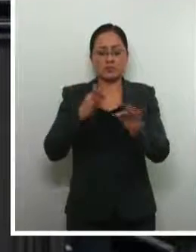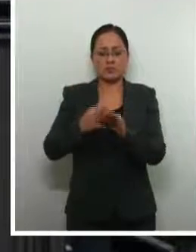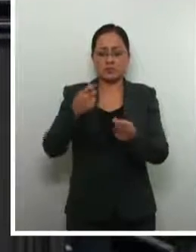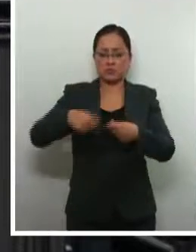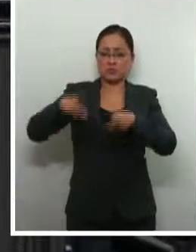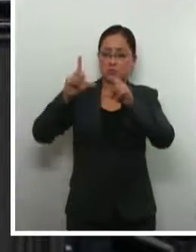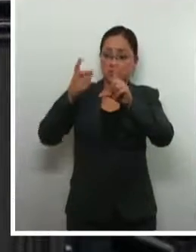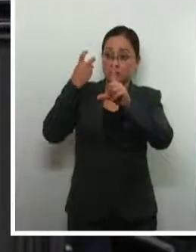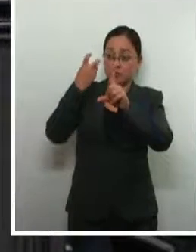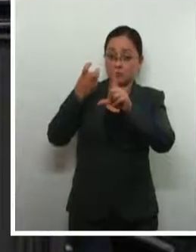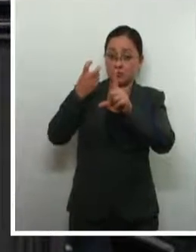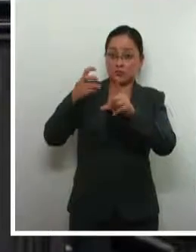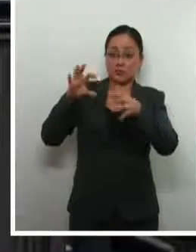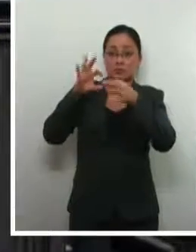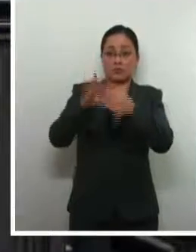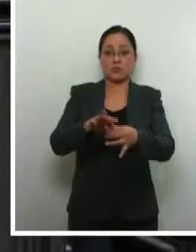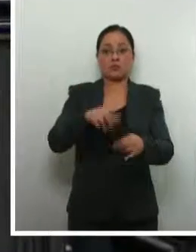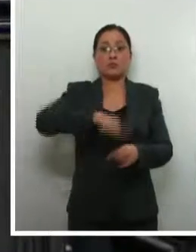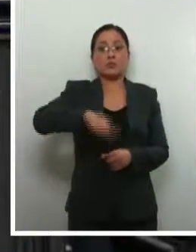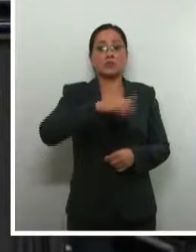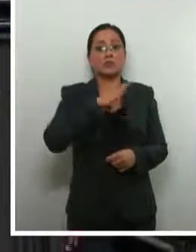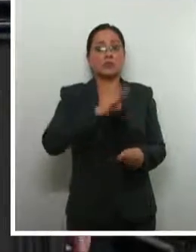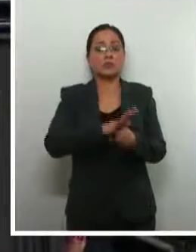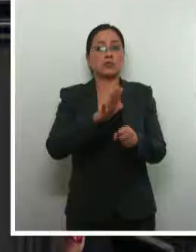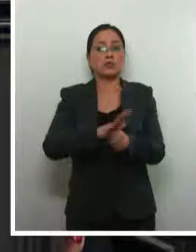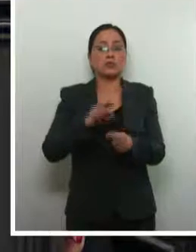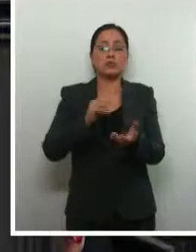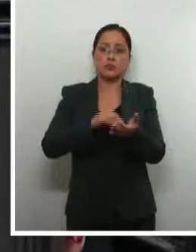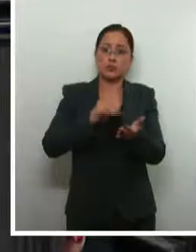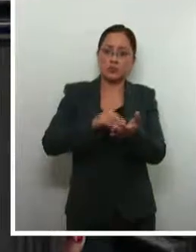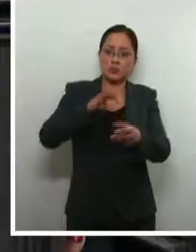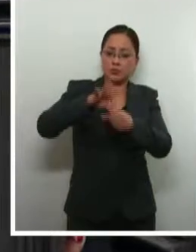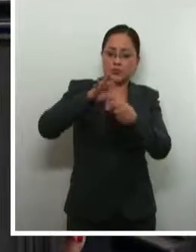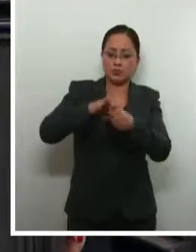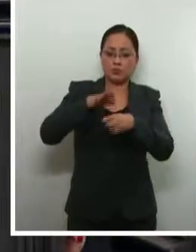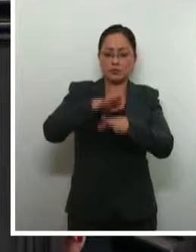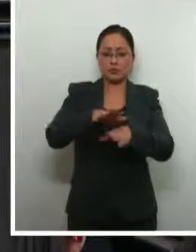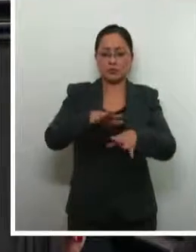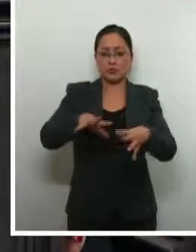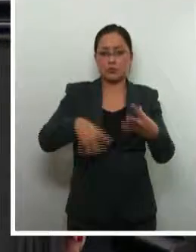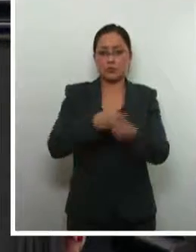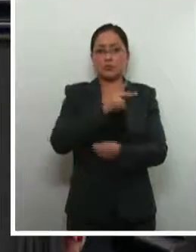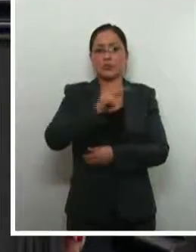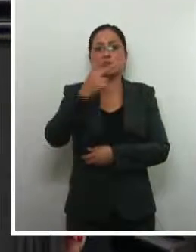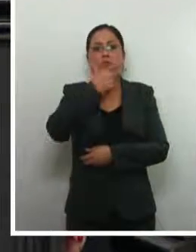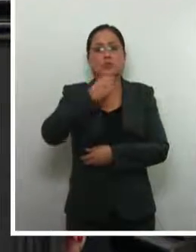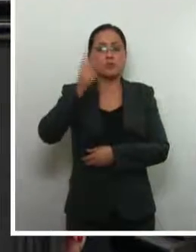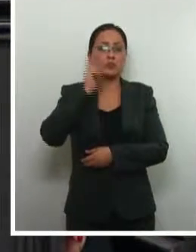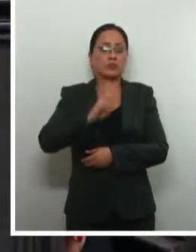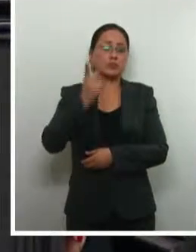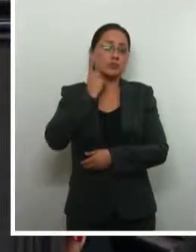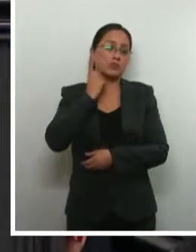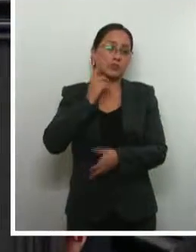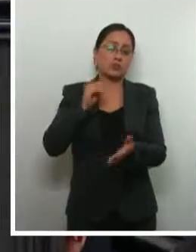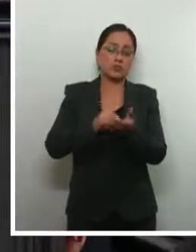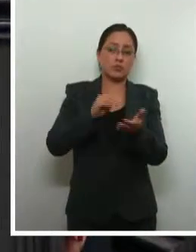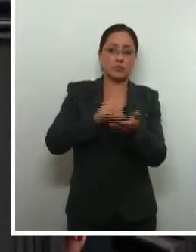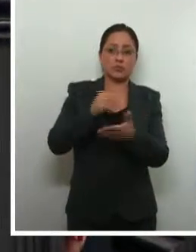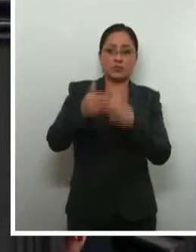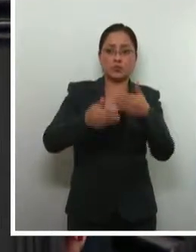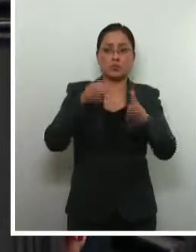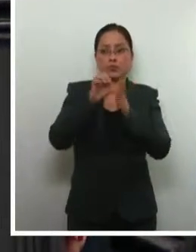tablero electrónico, en donde están aún emitiendo su voto los legisladores sobre